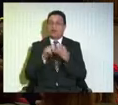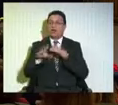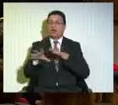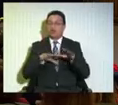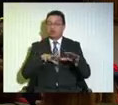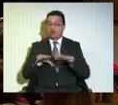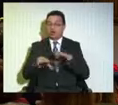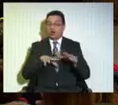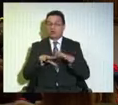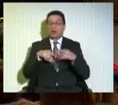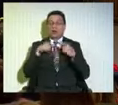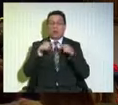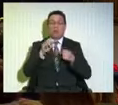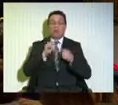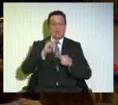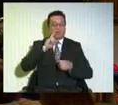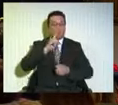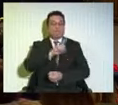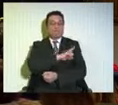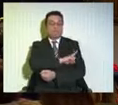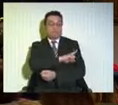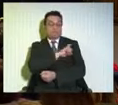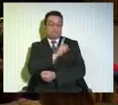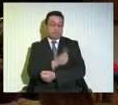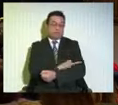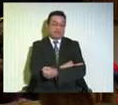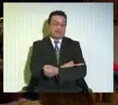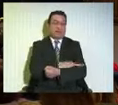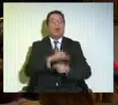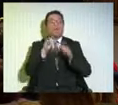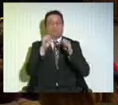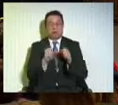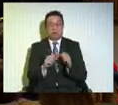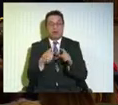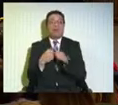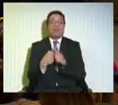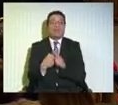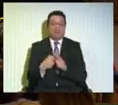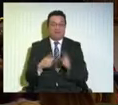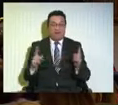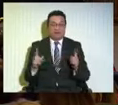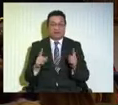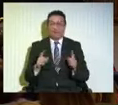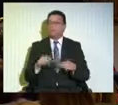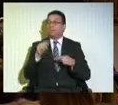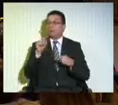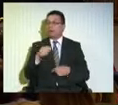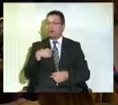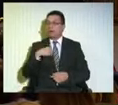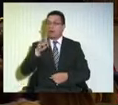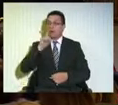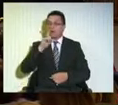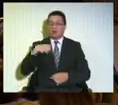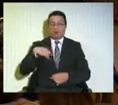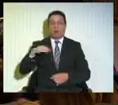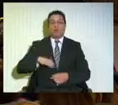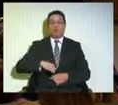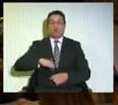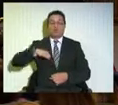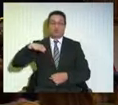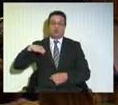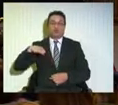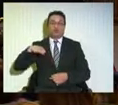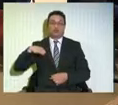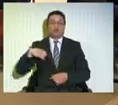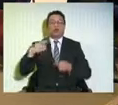elementos que tengan el potencial de hacer una gran diferencia. Y tenemos un orgullo de que